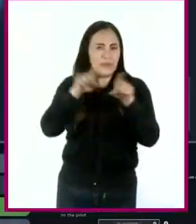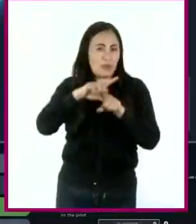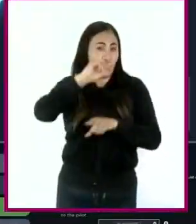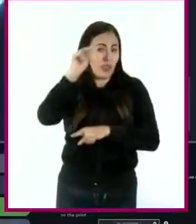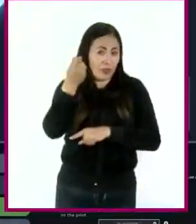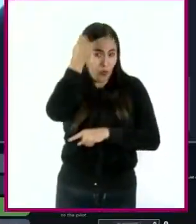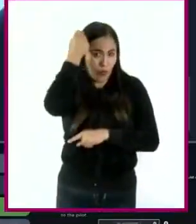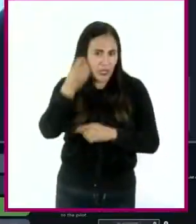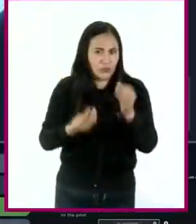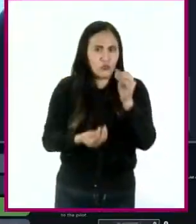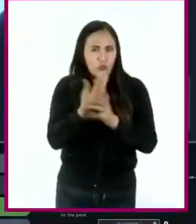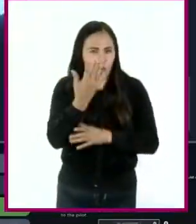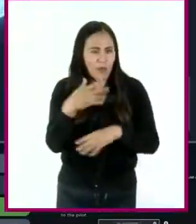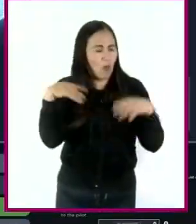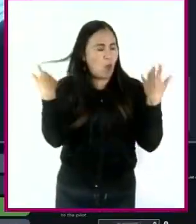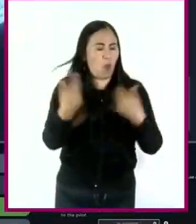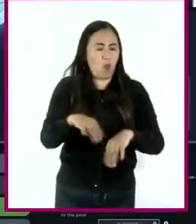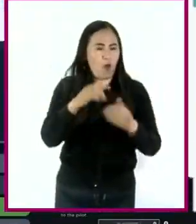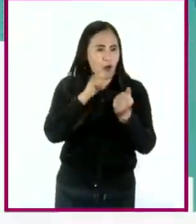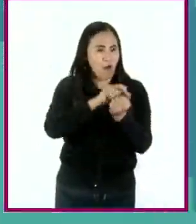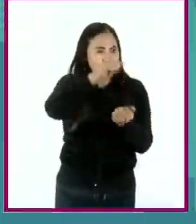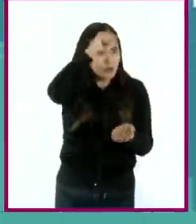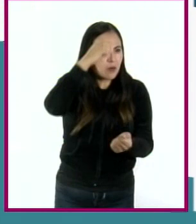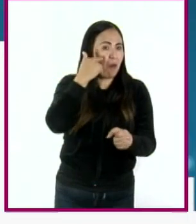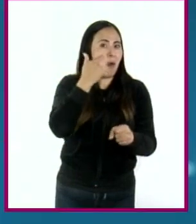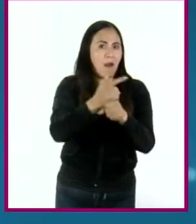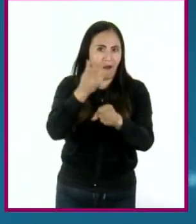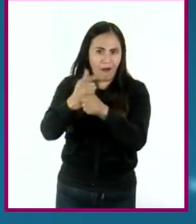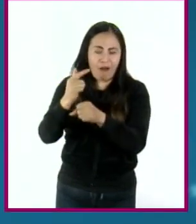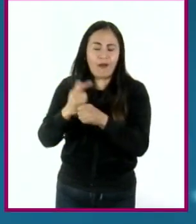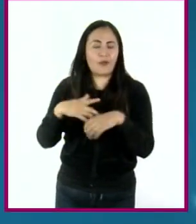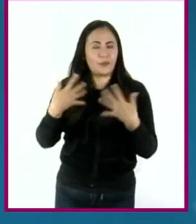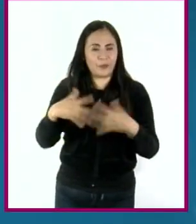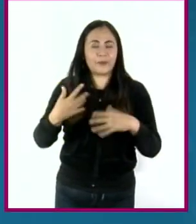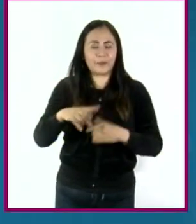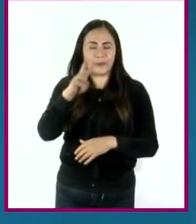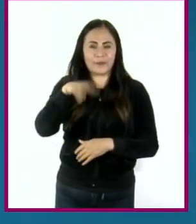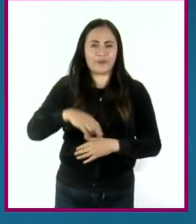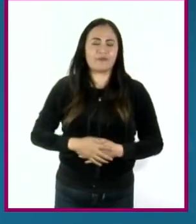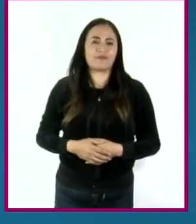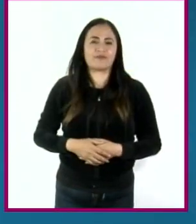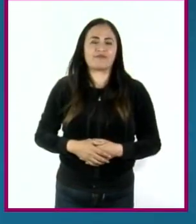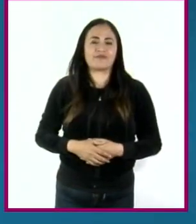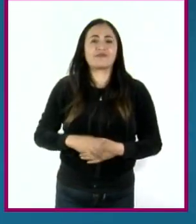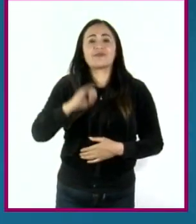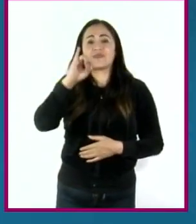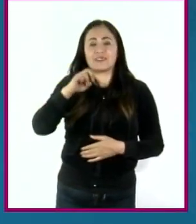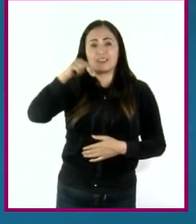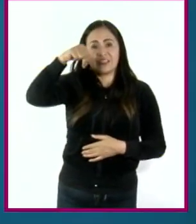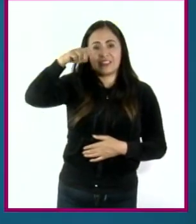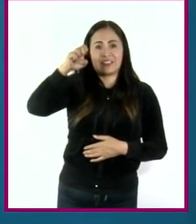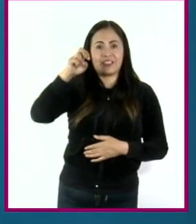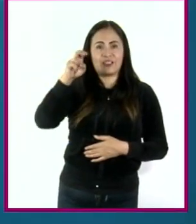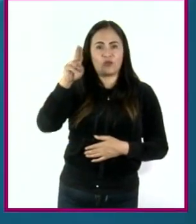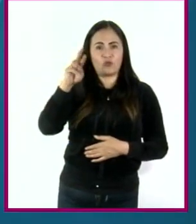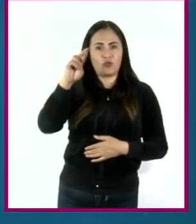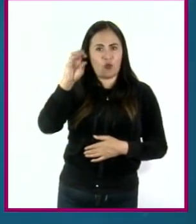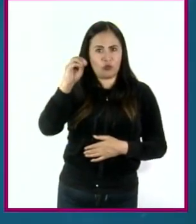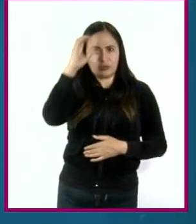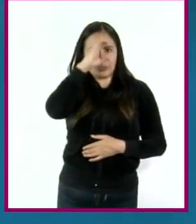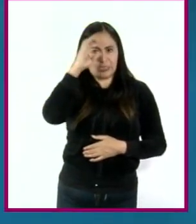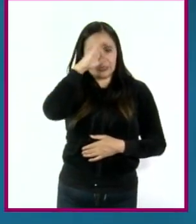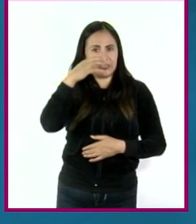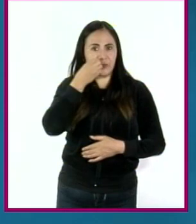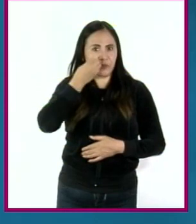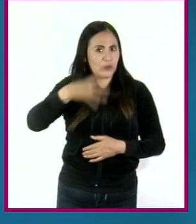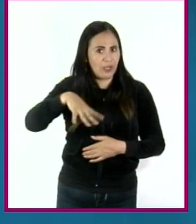más allá de lo nunca imaginado. Vaya que la neurociencia es todo un estuche de monerías. Sí que lo es,